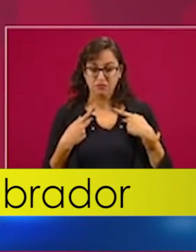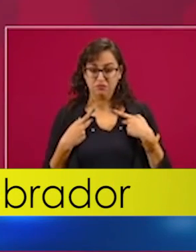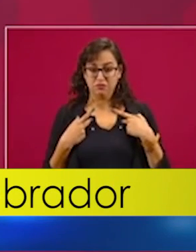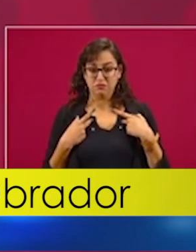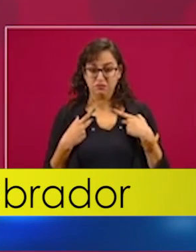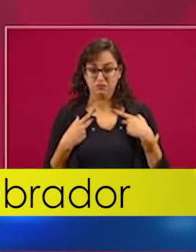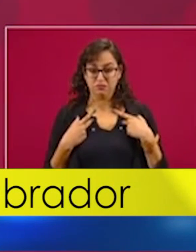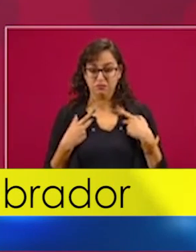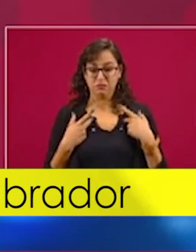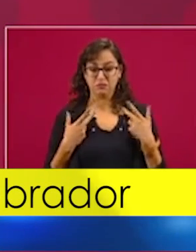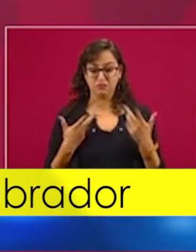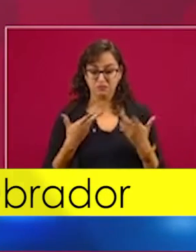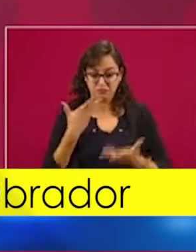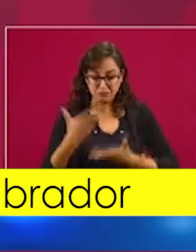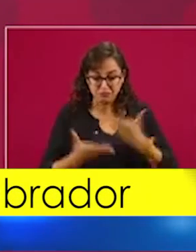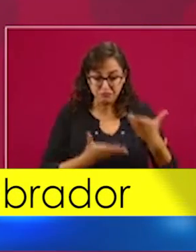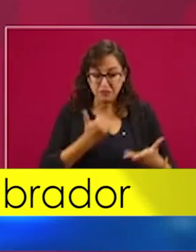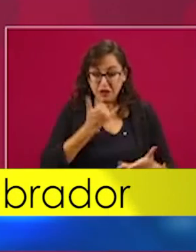de China